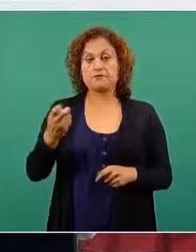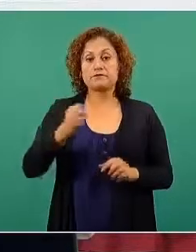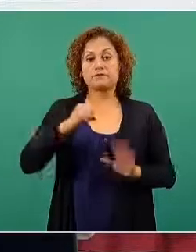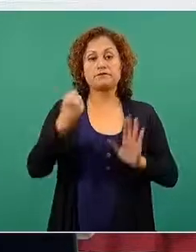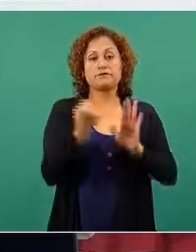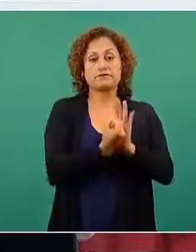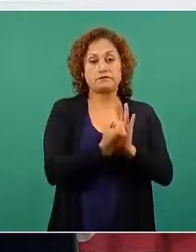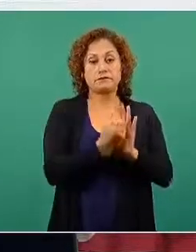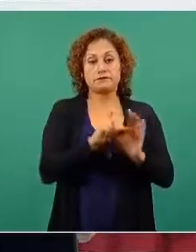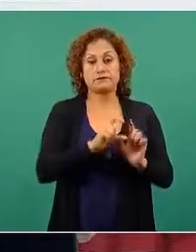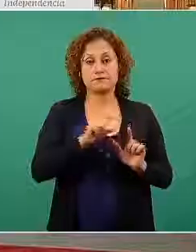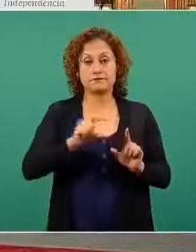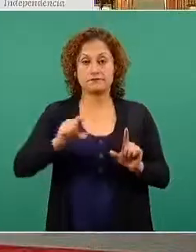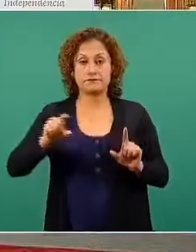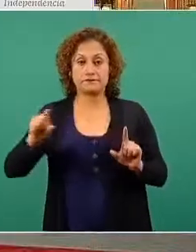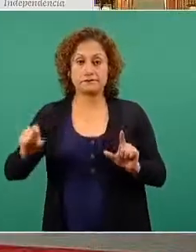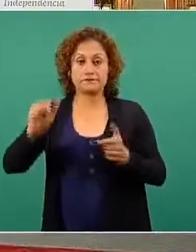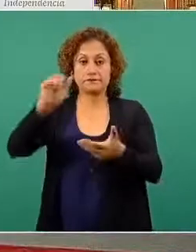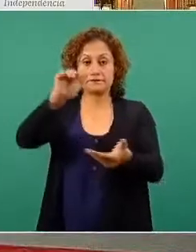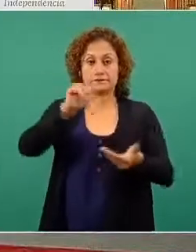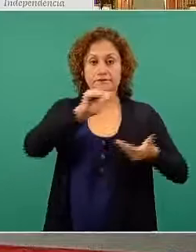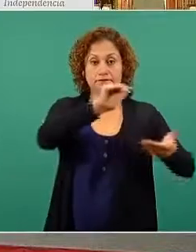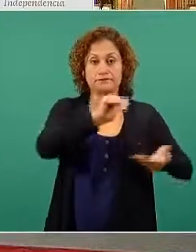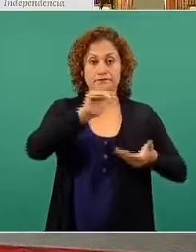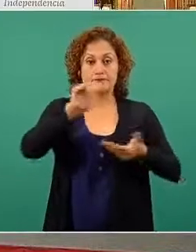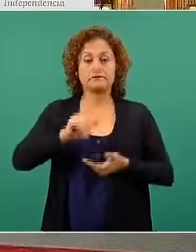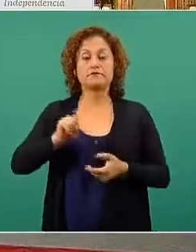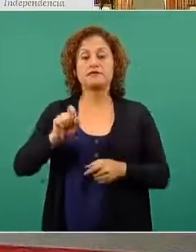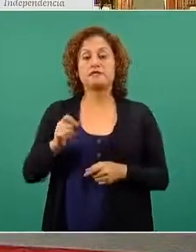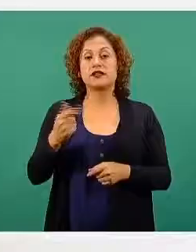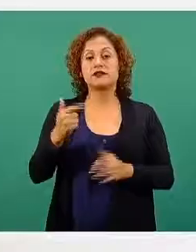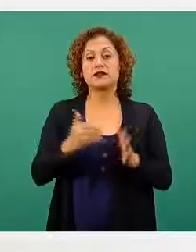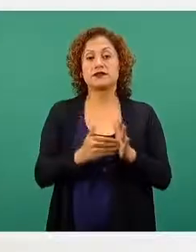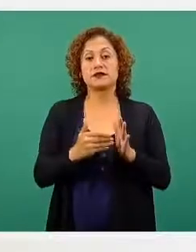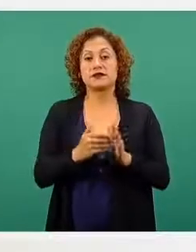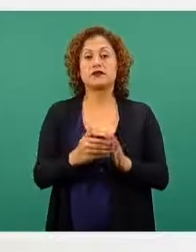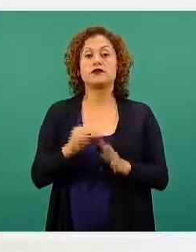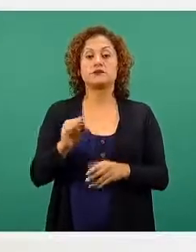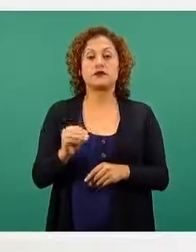momento, actualizada ya con esas dosis,